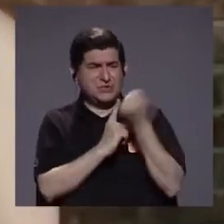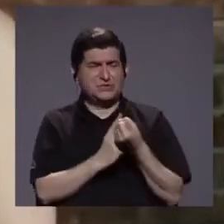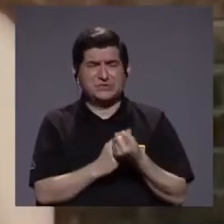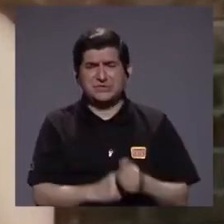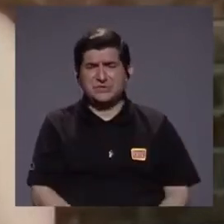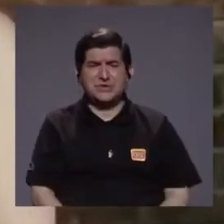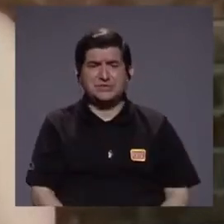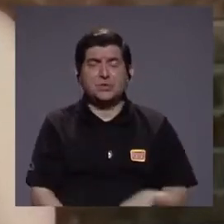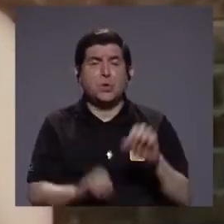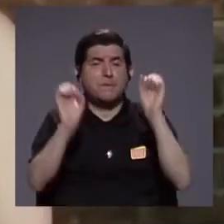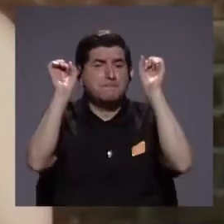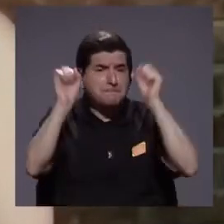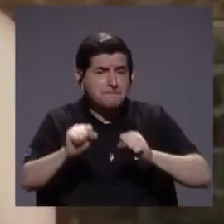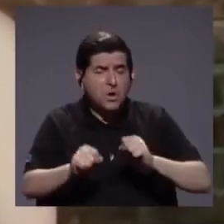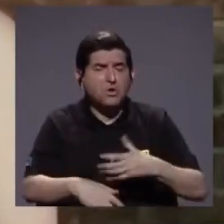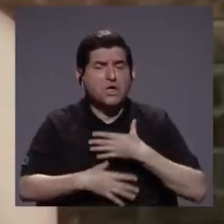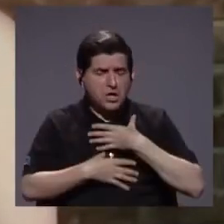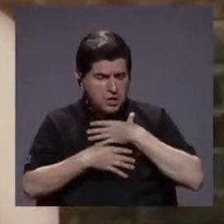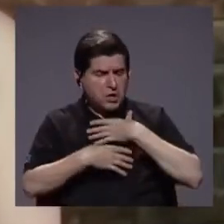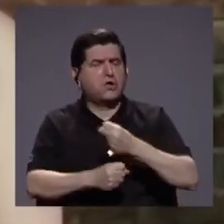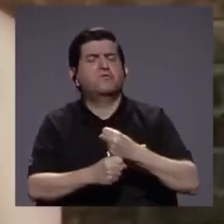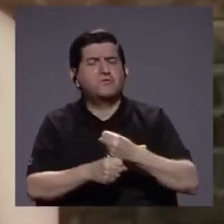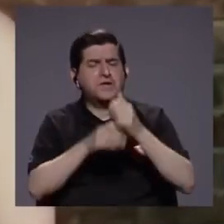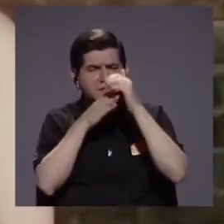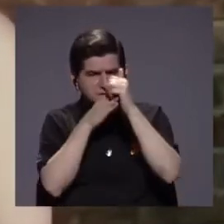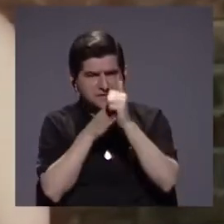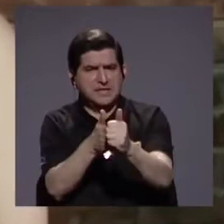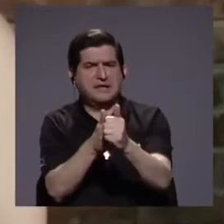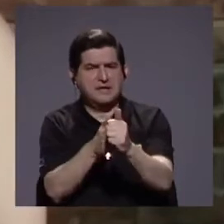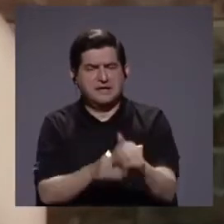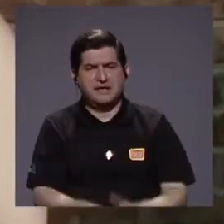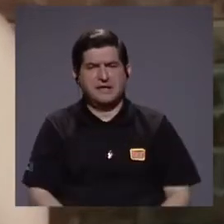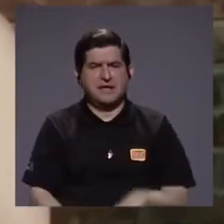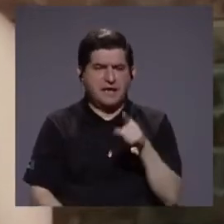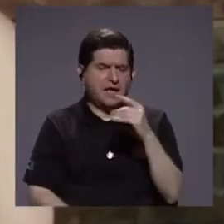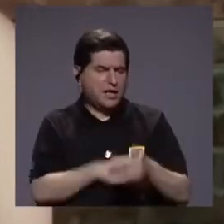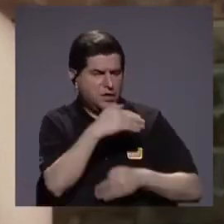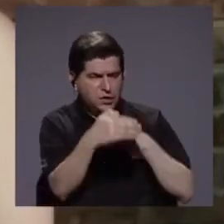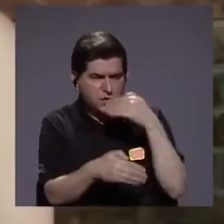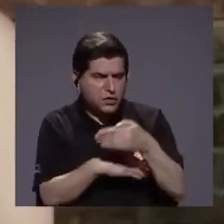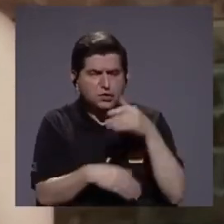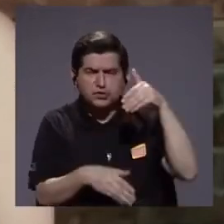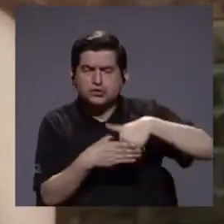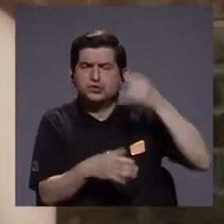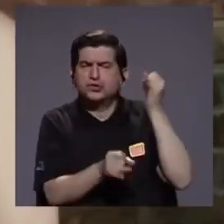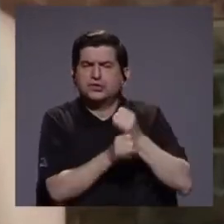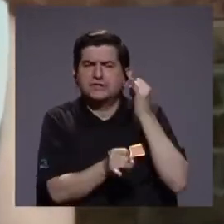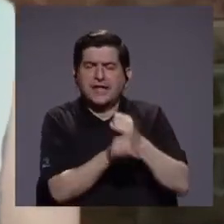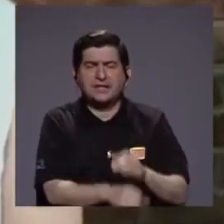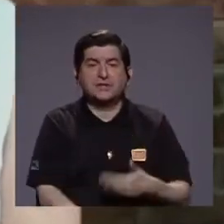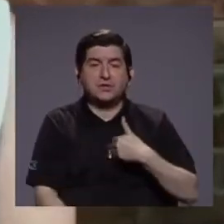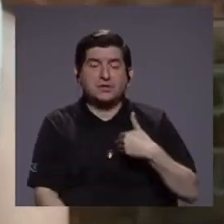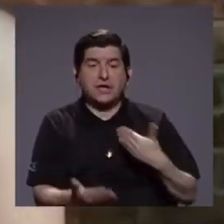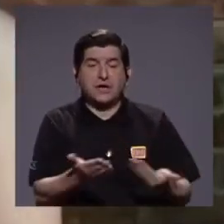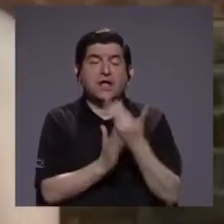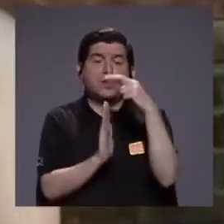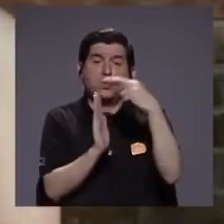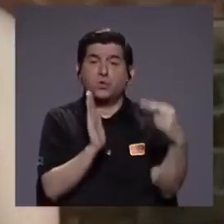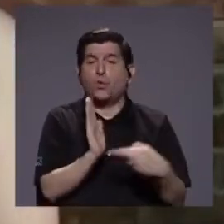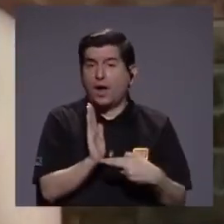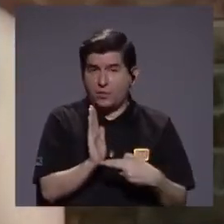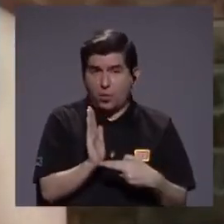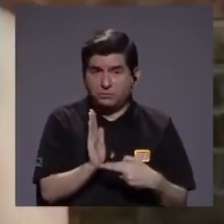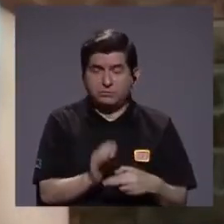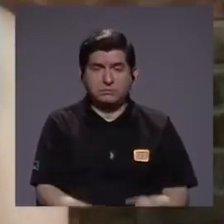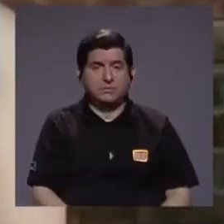así tengan la confianza y guiarlas para que hagan el proceso institucional. Tenemos una nueva reglamentación